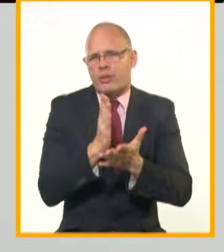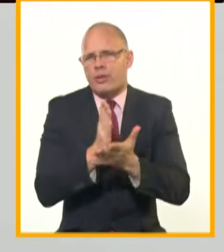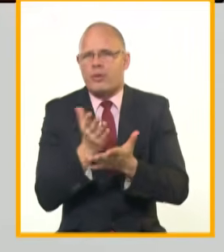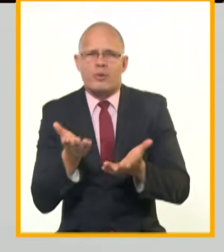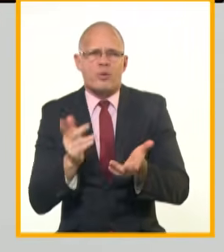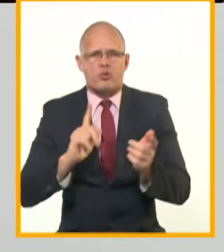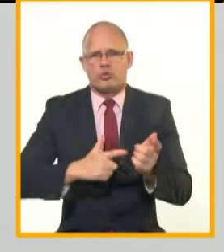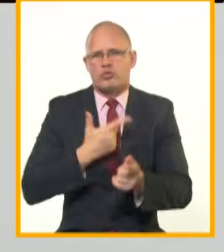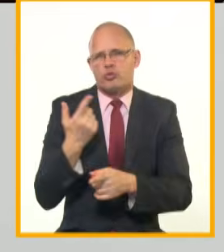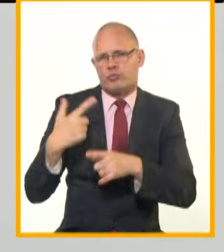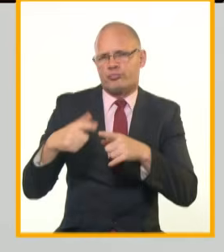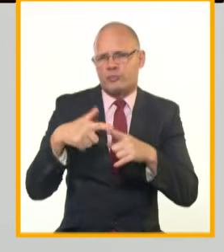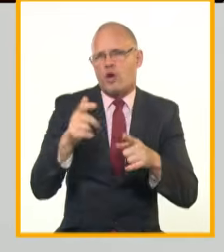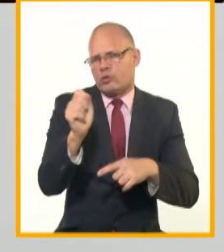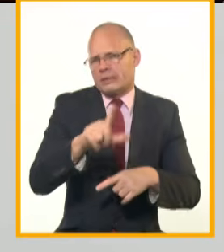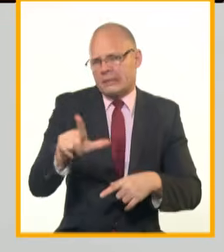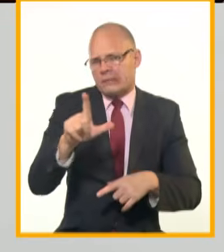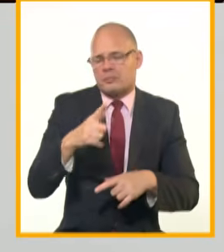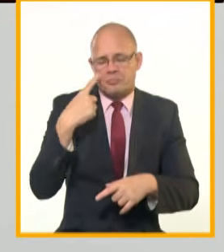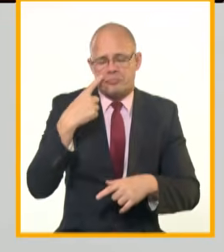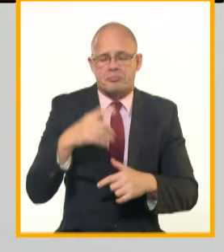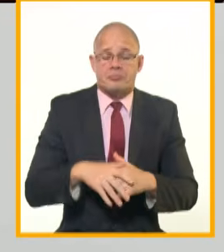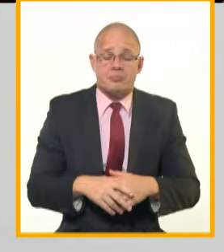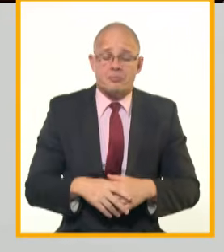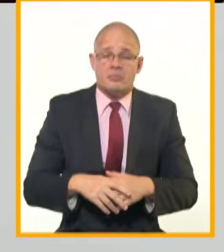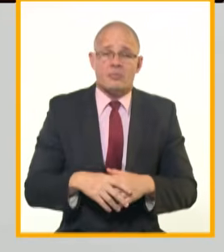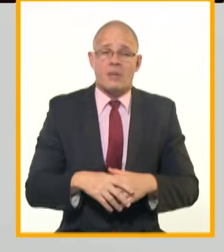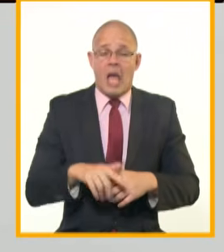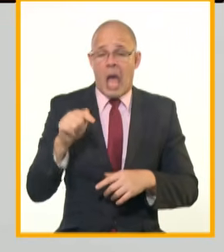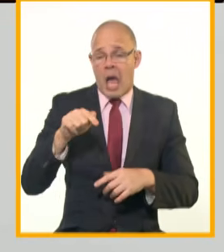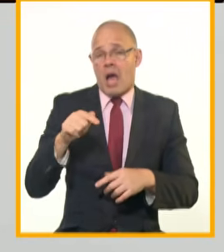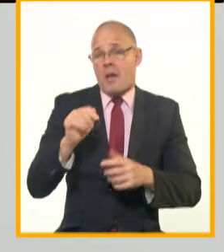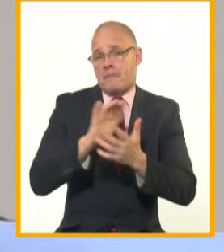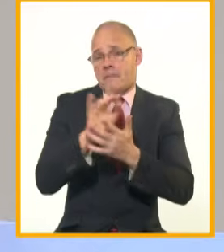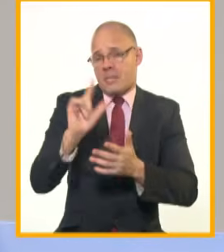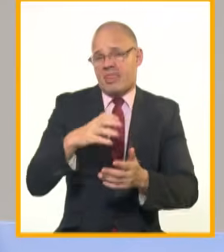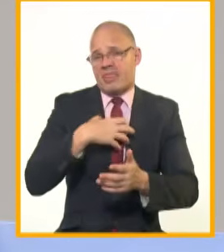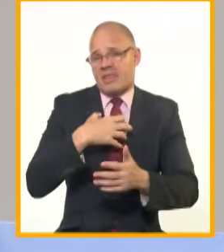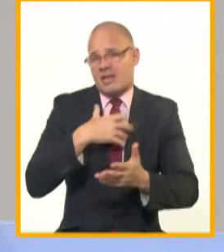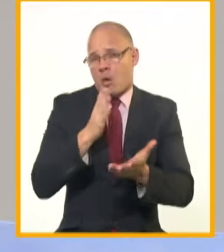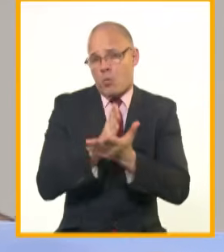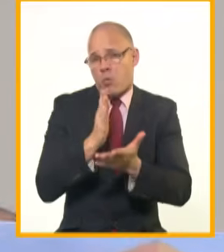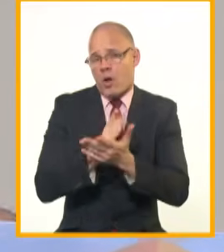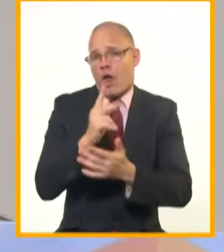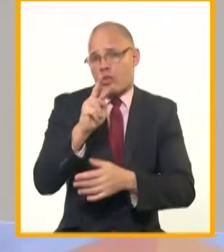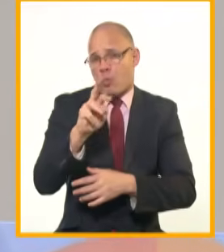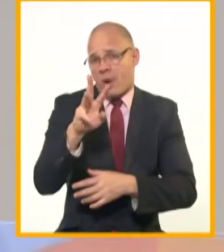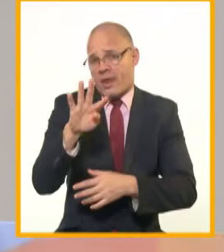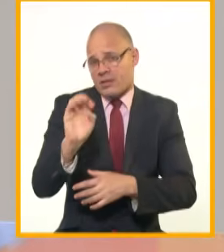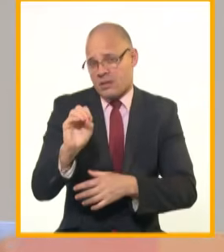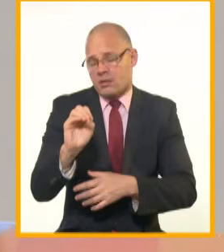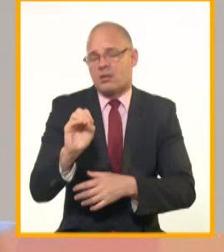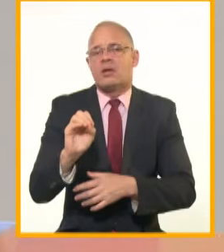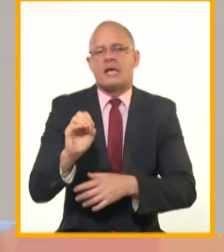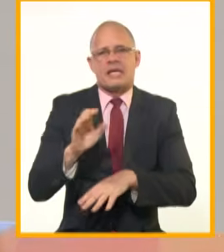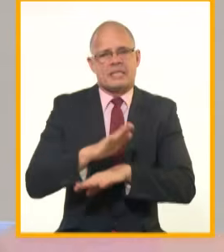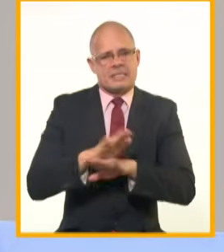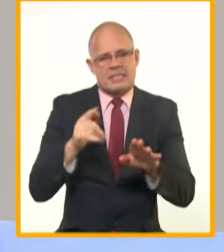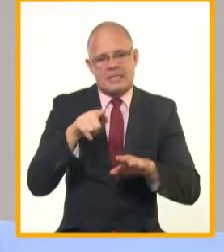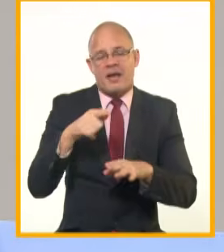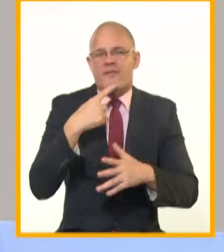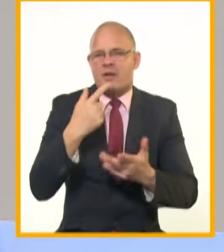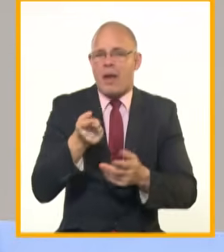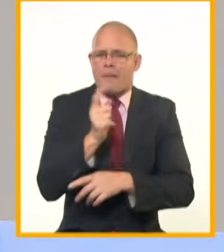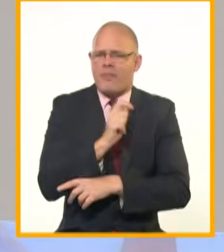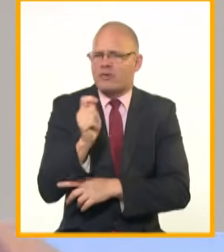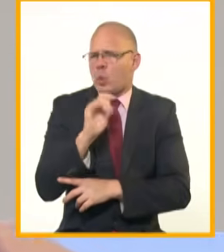orden social. Nosotros tenemos más de 240 instituciones educacionales en la provincia. Hoy tenemos un completamiento de más del